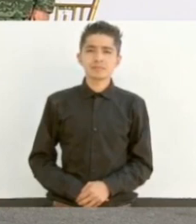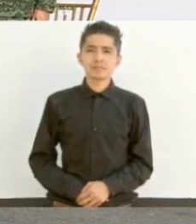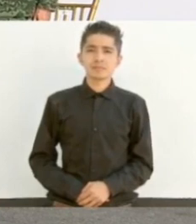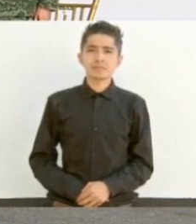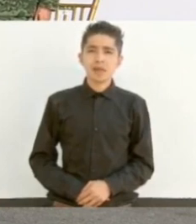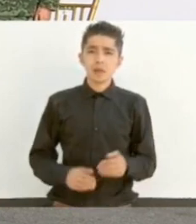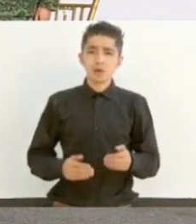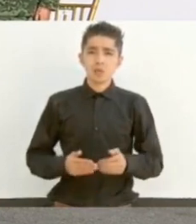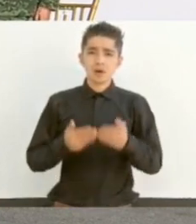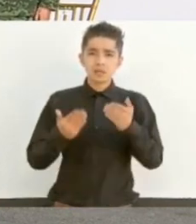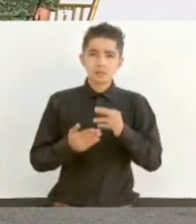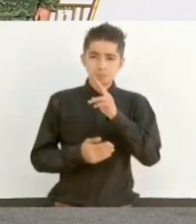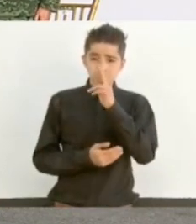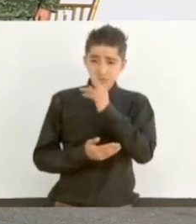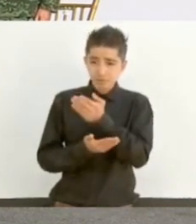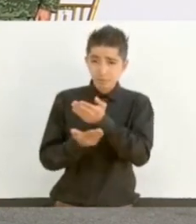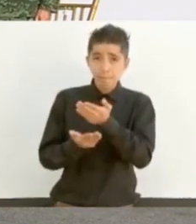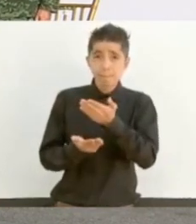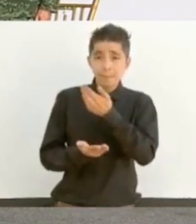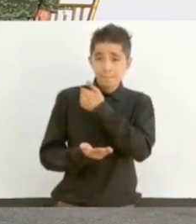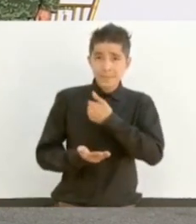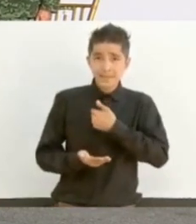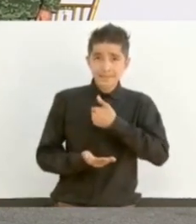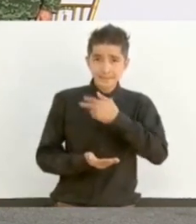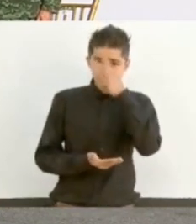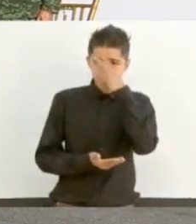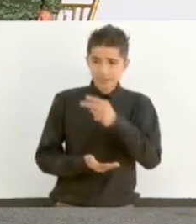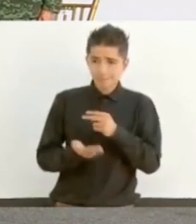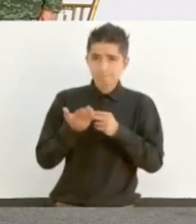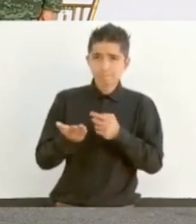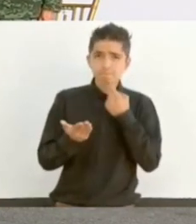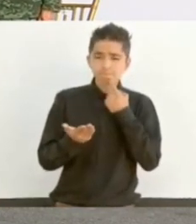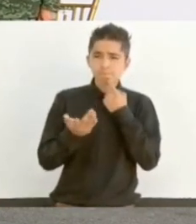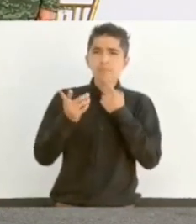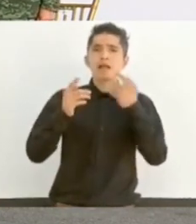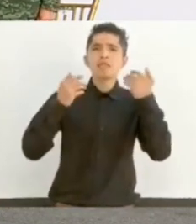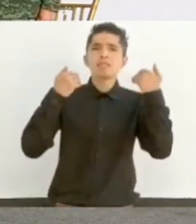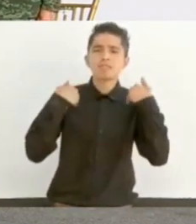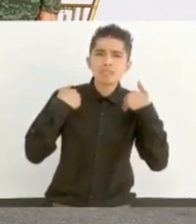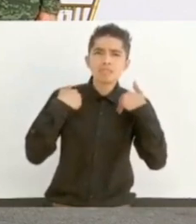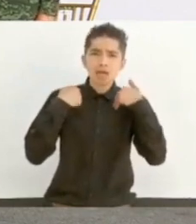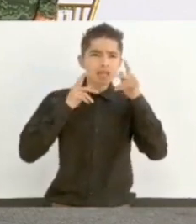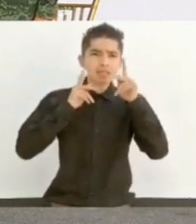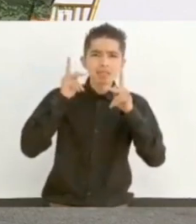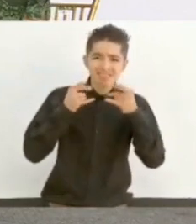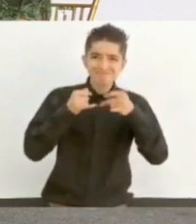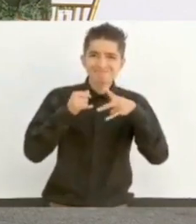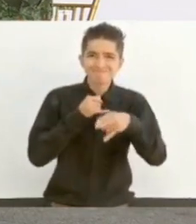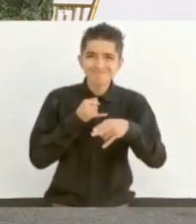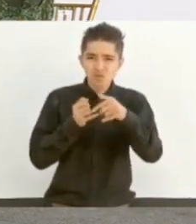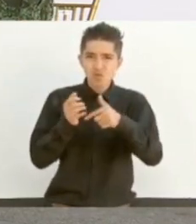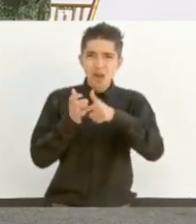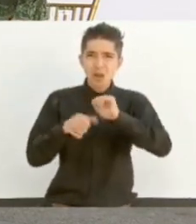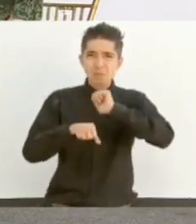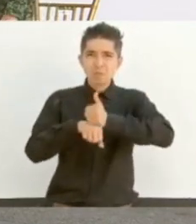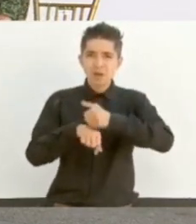Se hace una respetuosa invitación al presidente de México a realizar un recorrido por las instalaciones inauguradas.